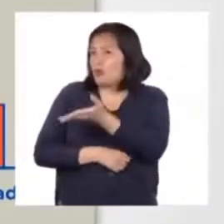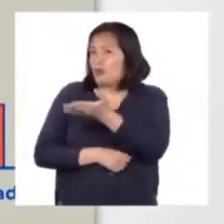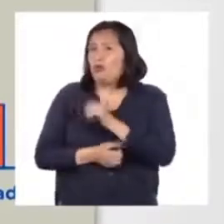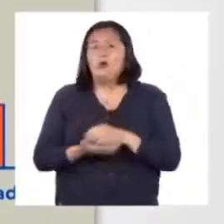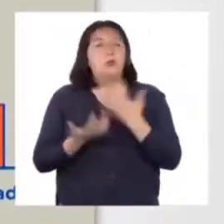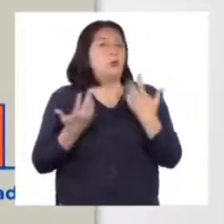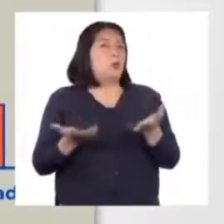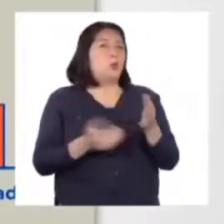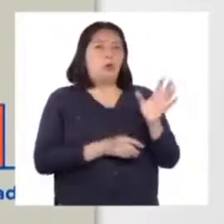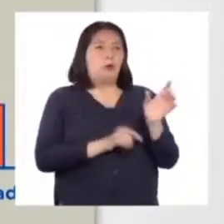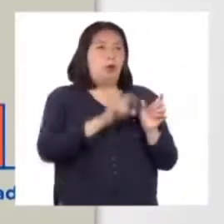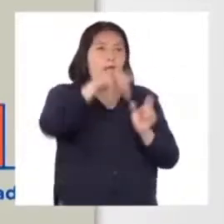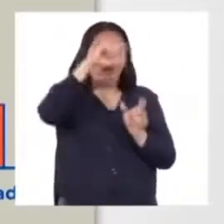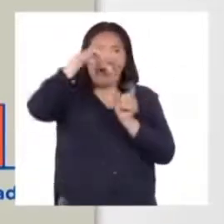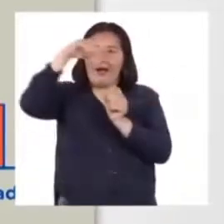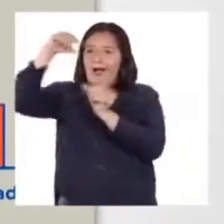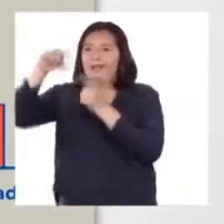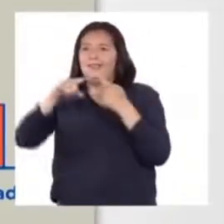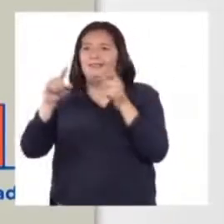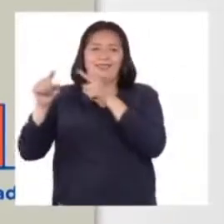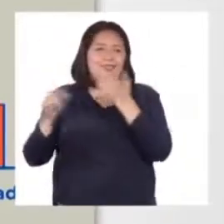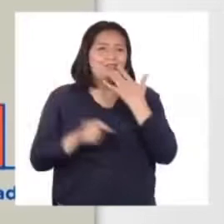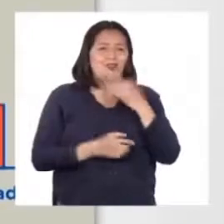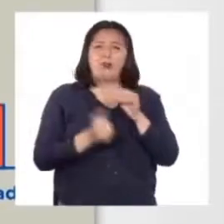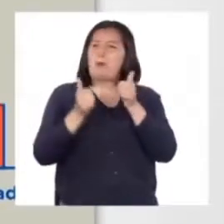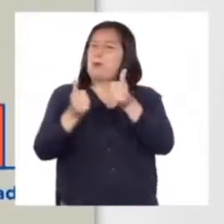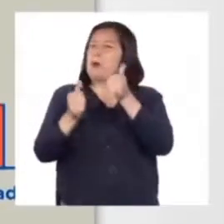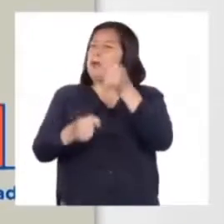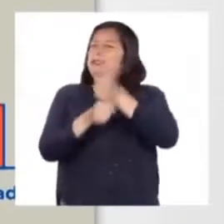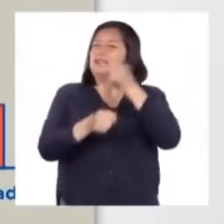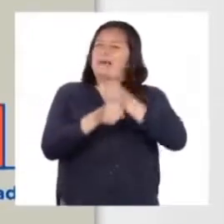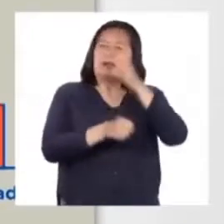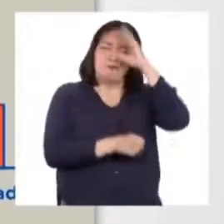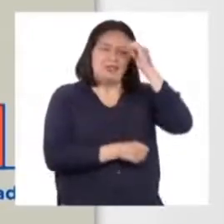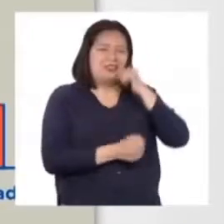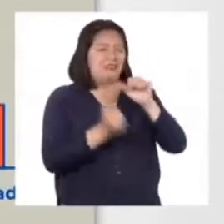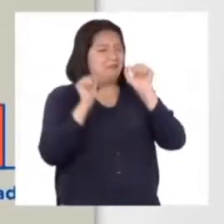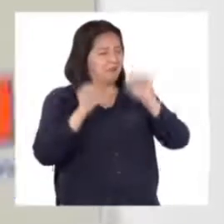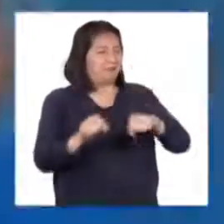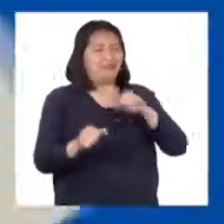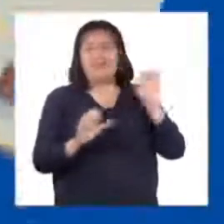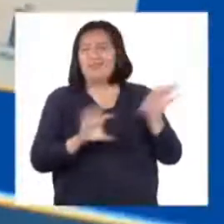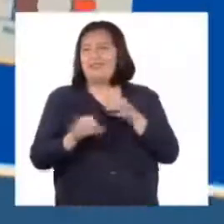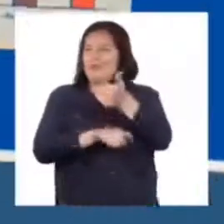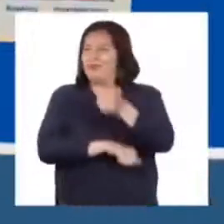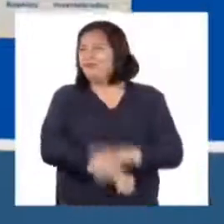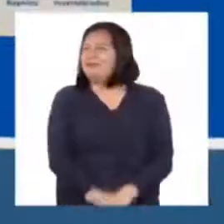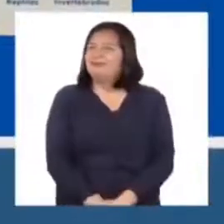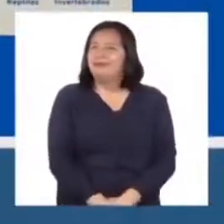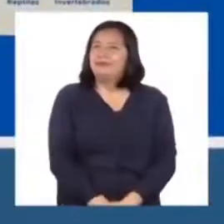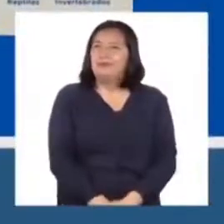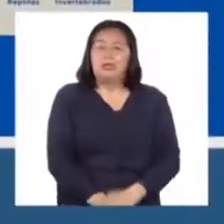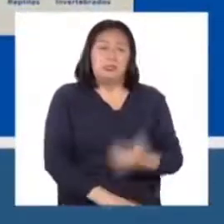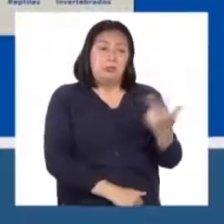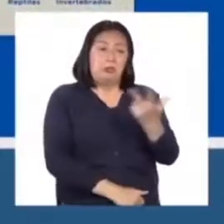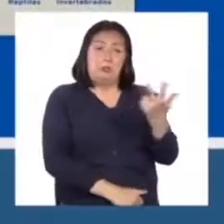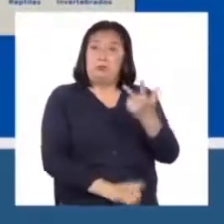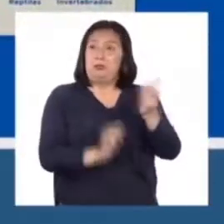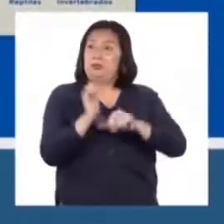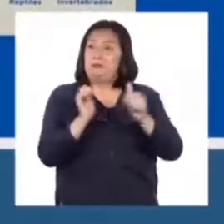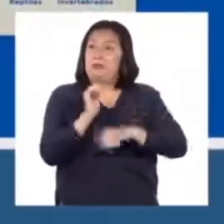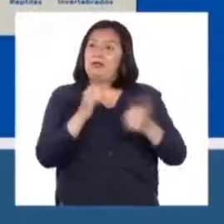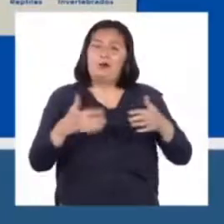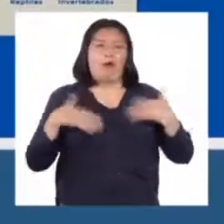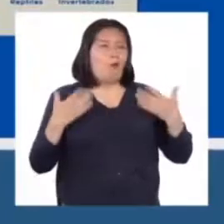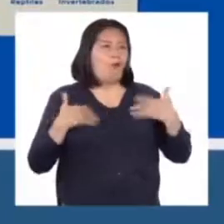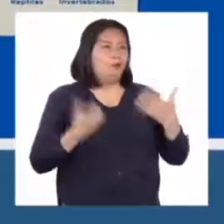tenemos todas nuestras barras de colores. Buen trabajo, chicas y chicos, lo hemos logrado. Los hermanos están muy